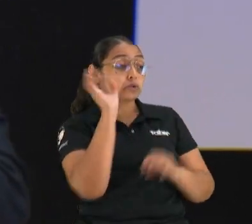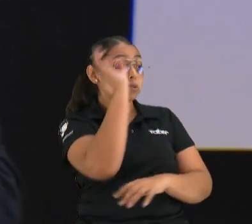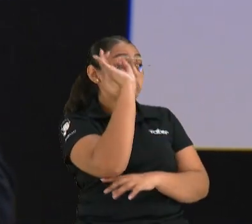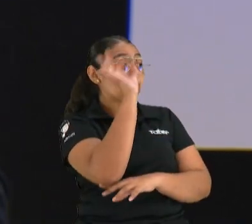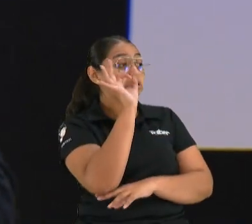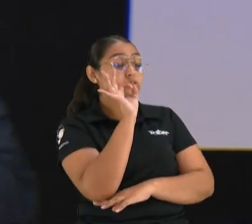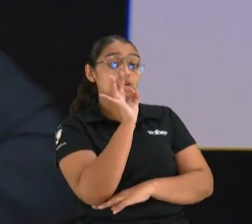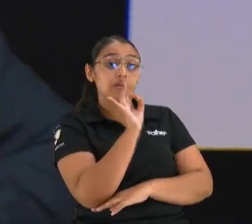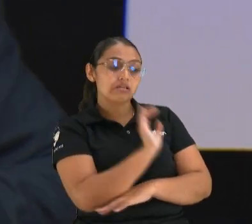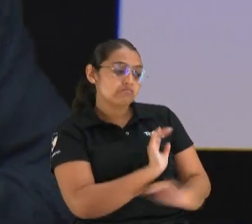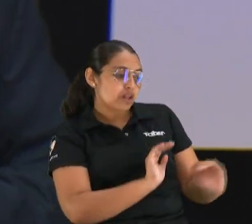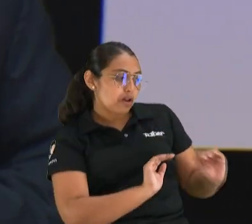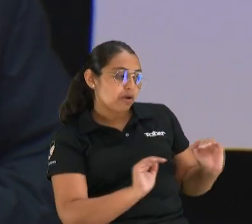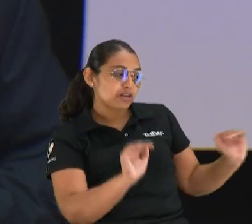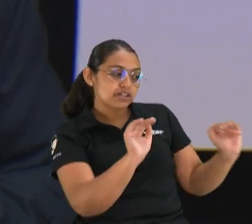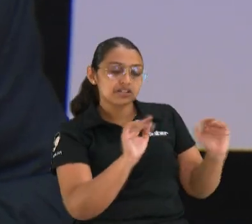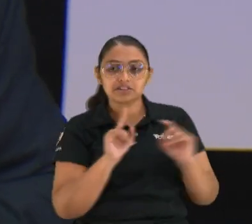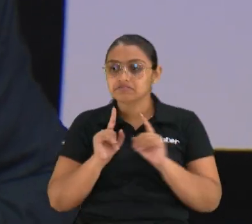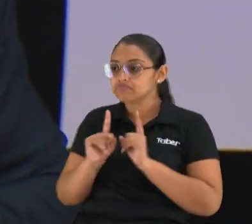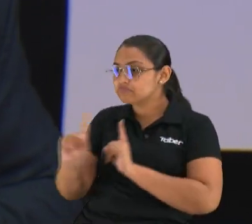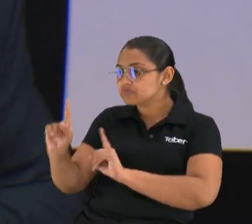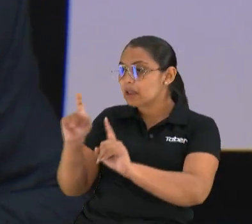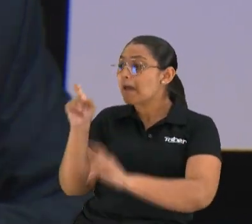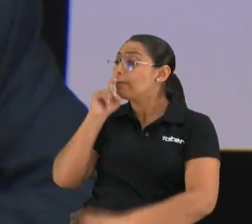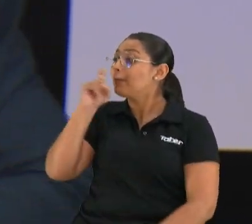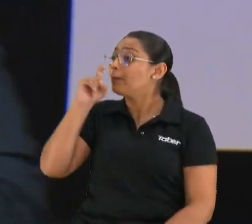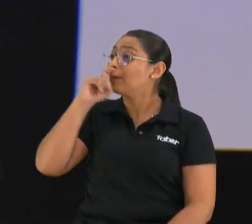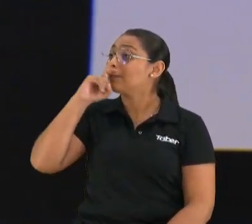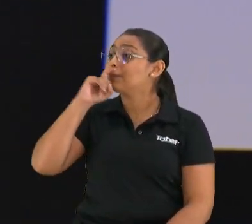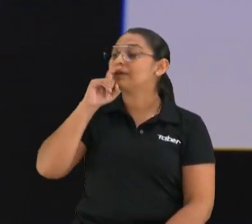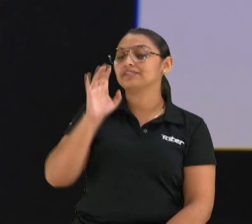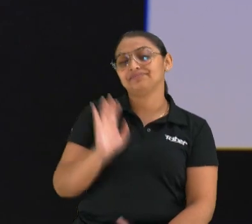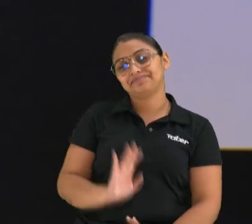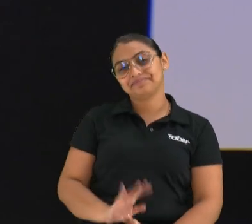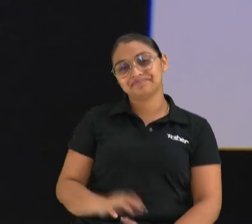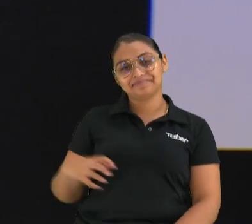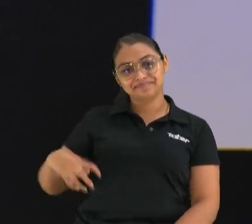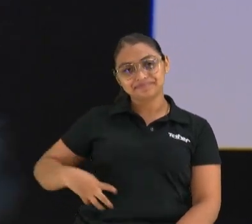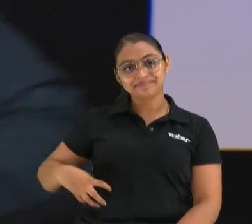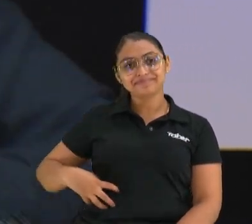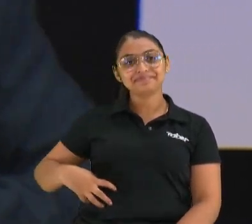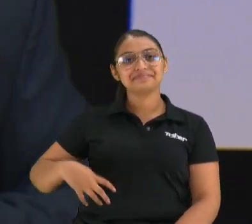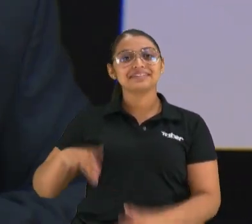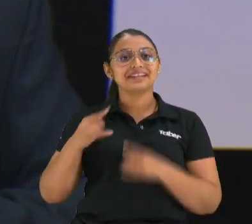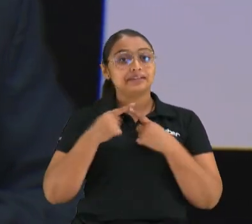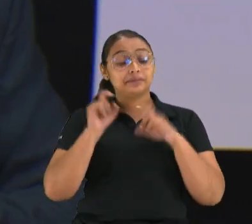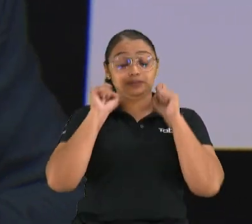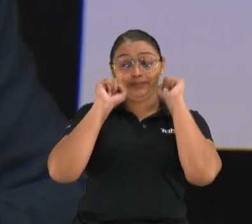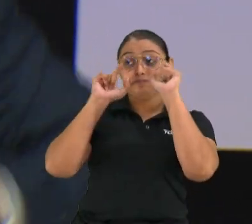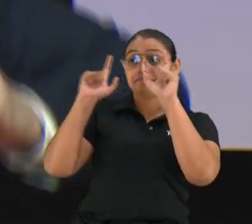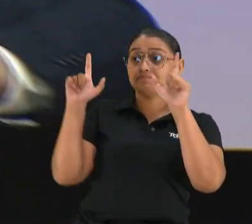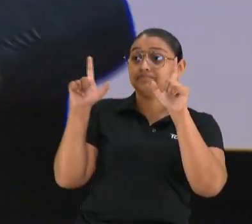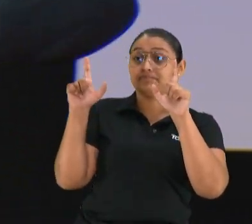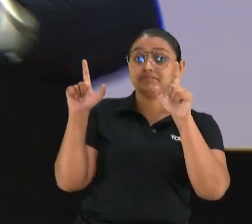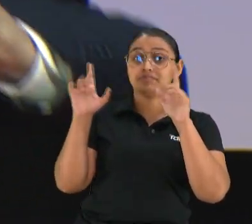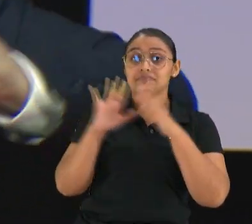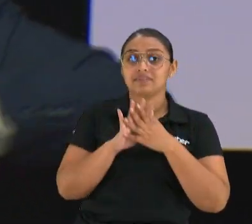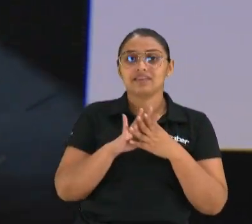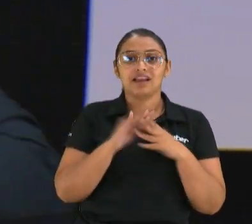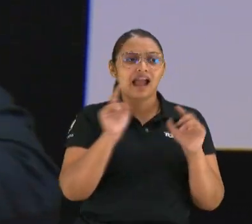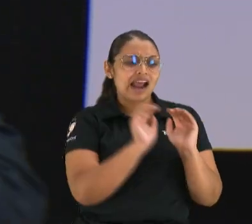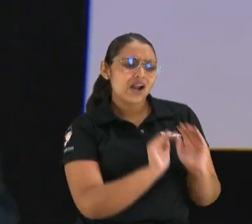papá bichos regados que Jorge componente vamos al punto es increíble hay